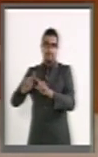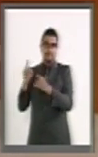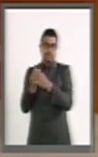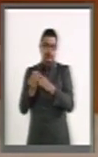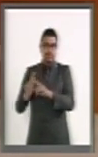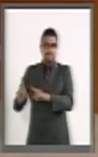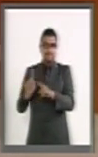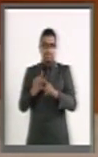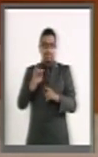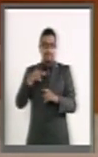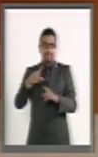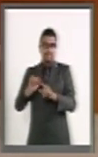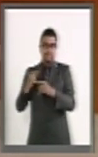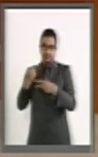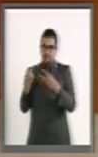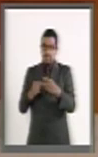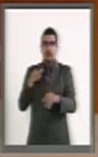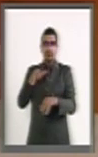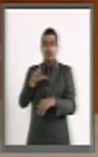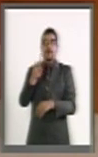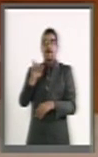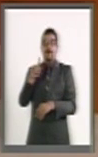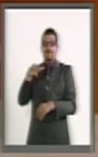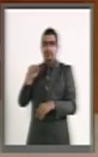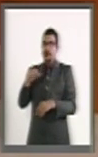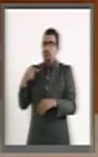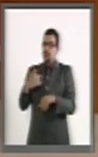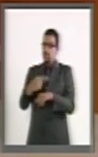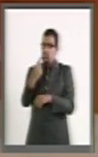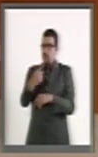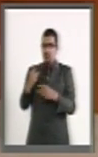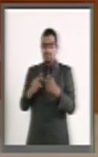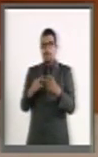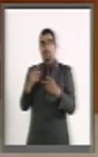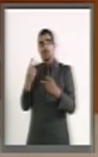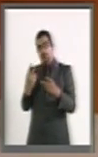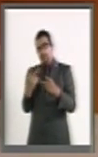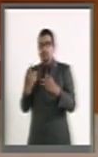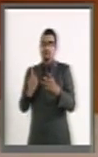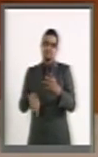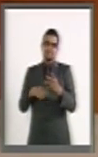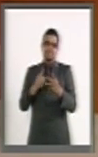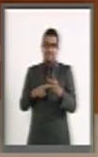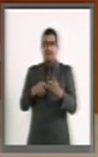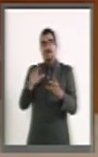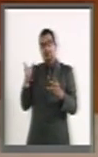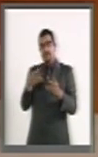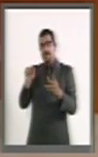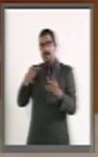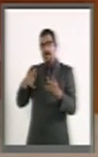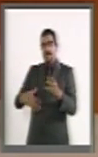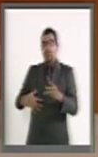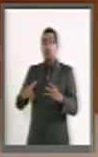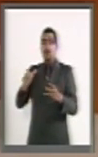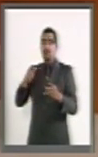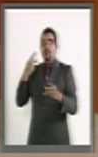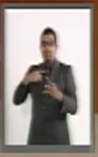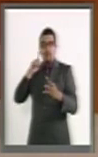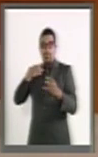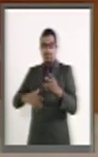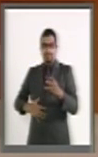hablando específicamente de la diabetes tipo 1, la diabetes tipo 2 y la gestacional.